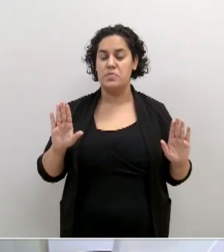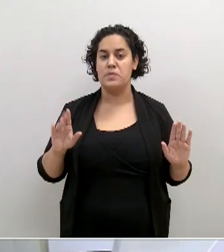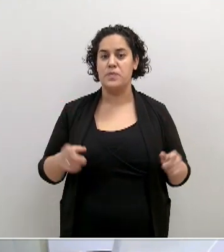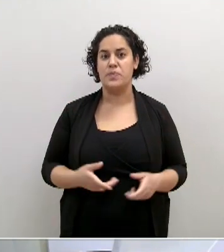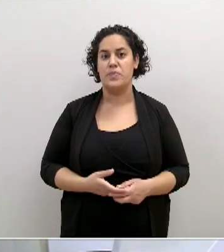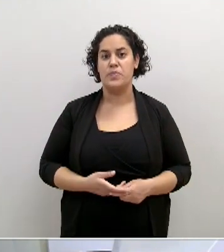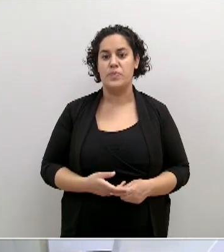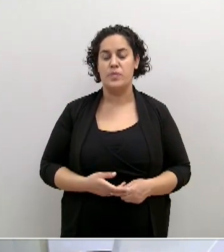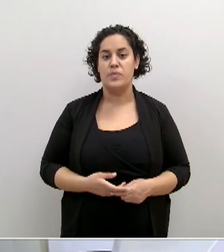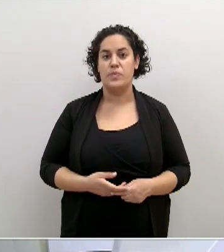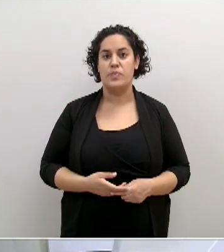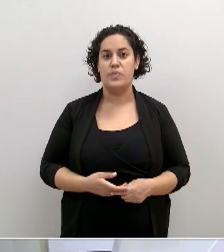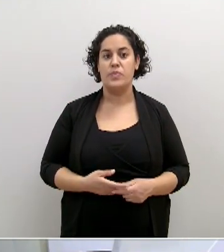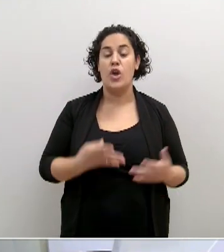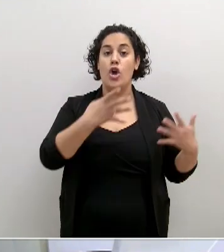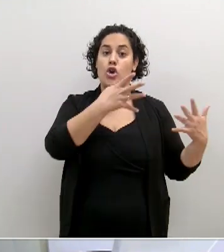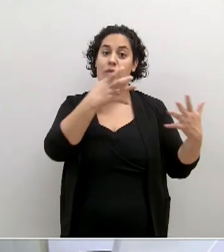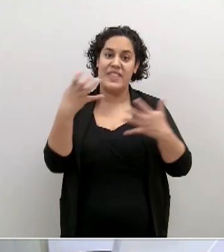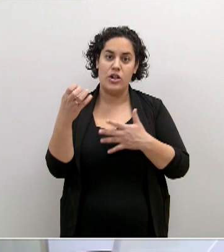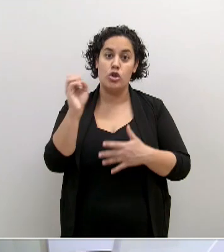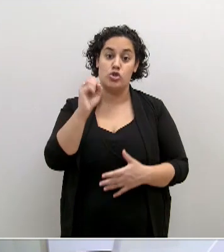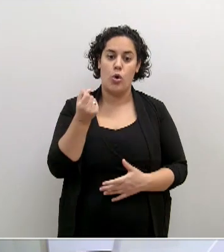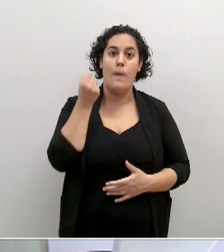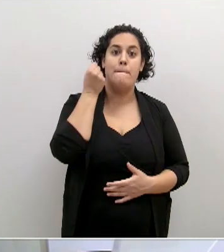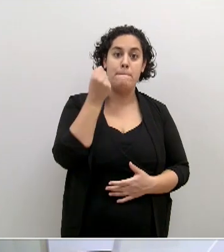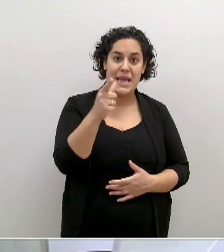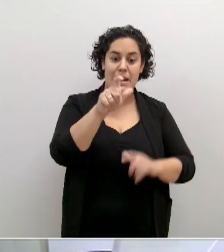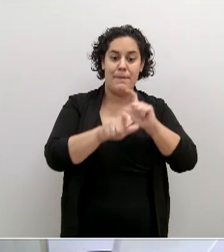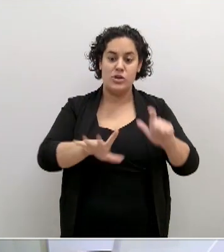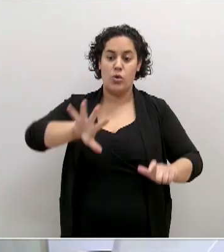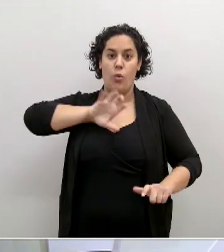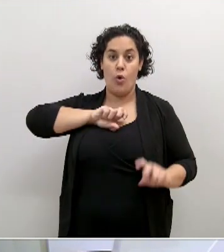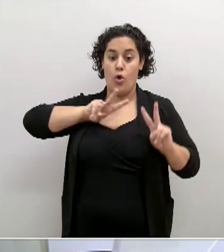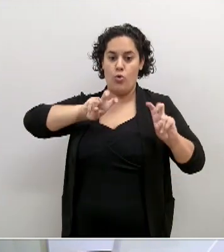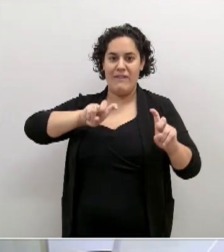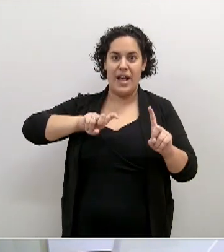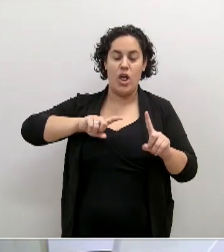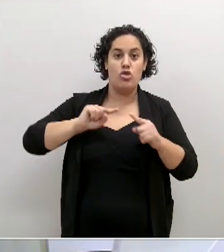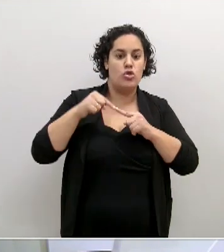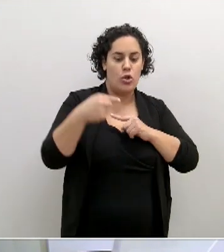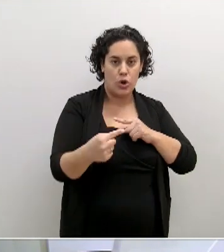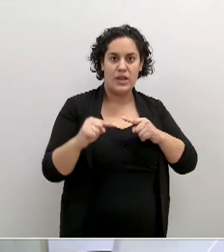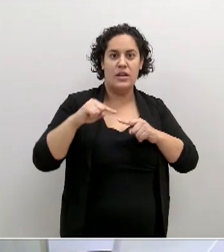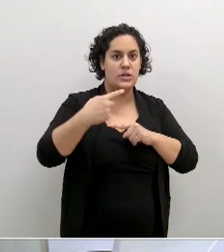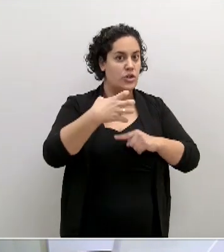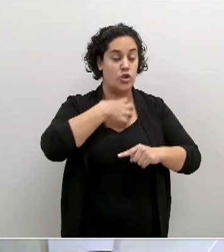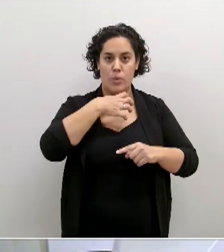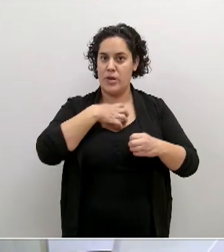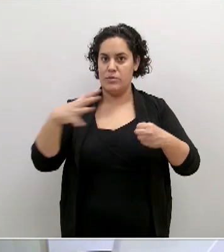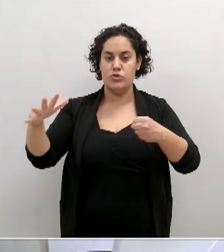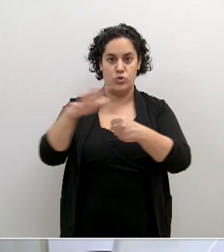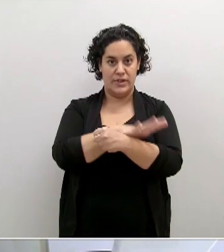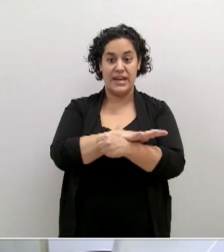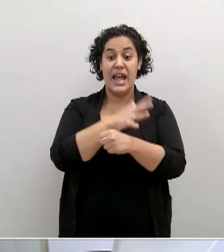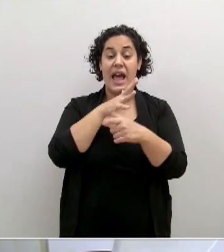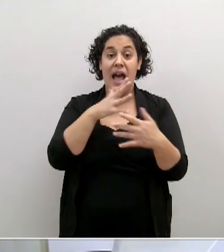constantemente 900 o 1.000 casos diarios. Con tasas de incidencia las que tenemos actualmente, el sistema